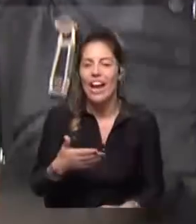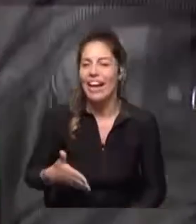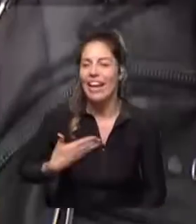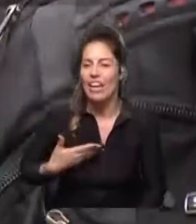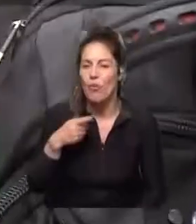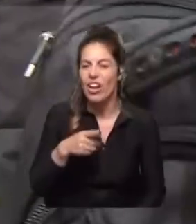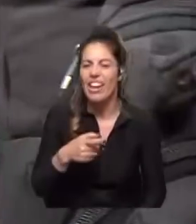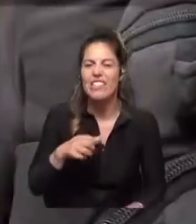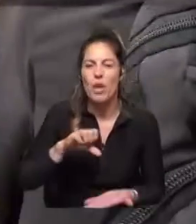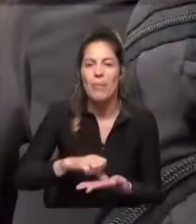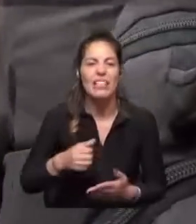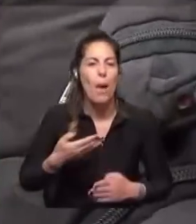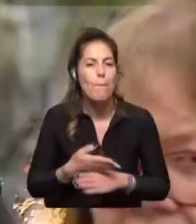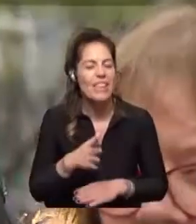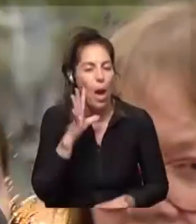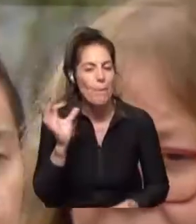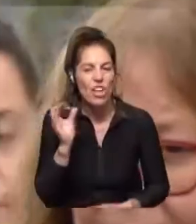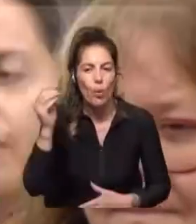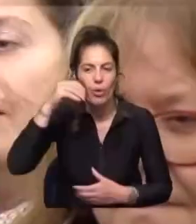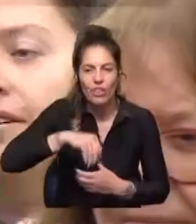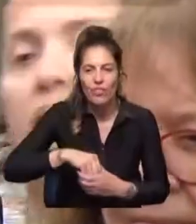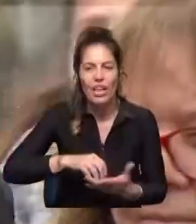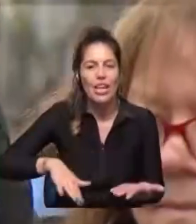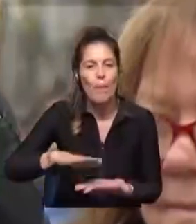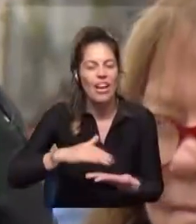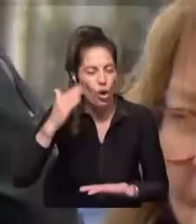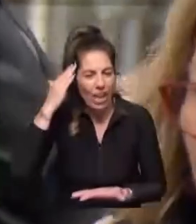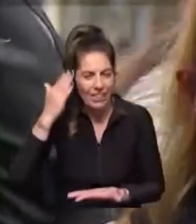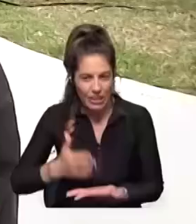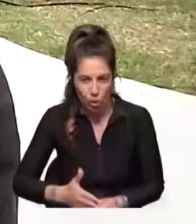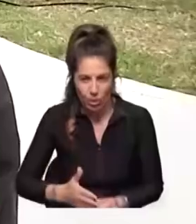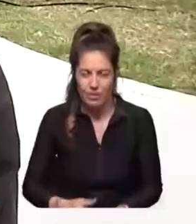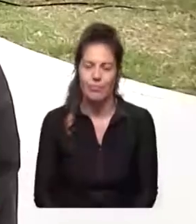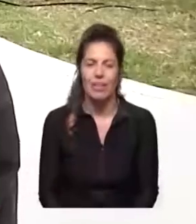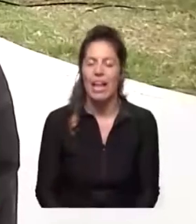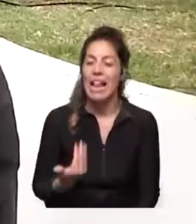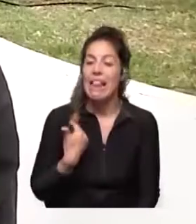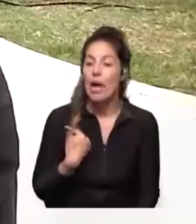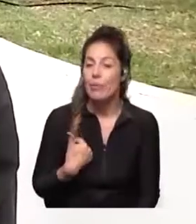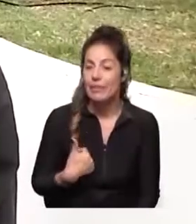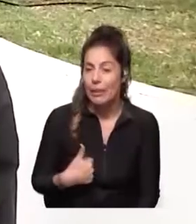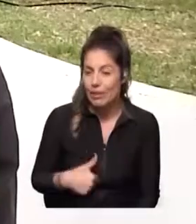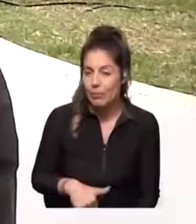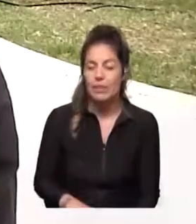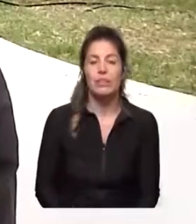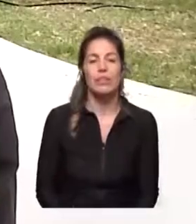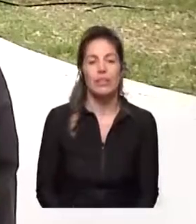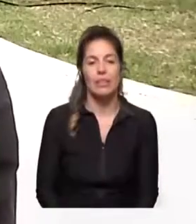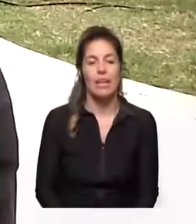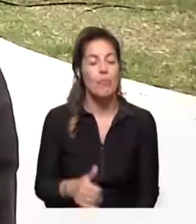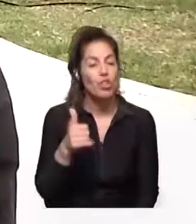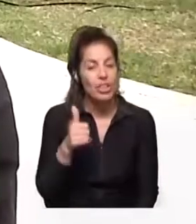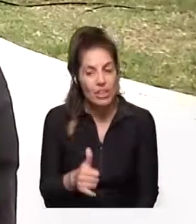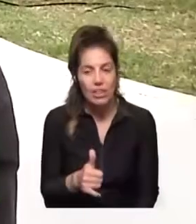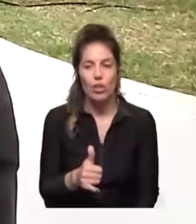que ese país pida perdón por su intromisión en el marco de la dictaduras Lamentablemente hemos tenido